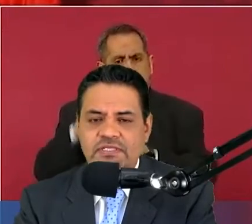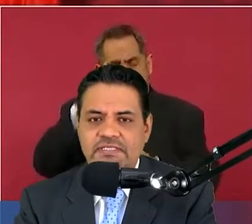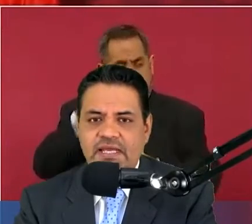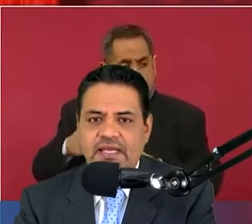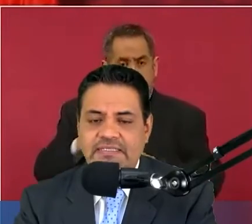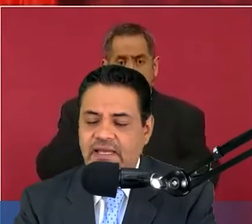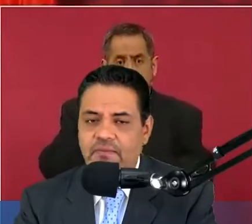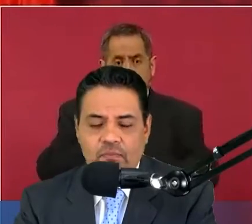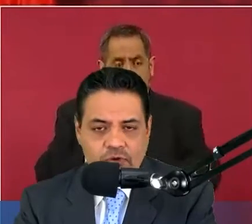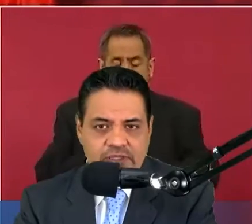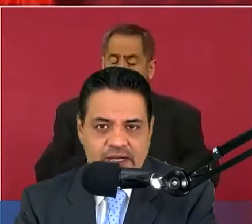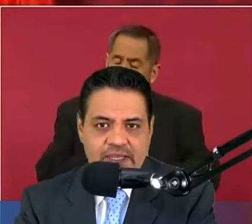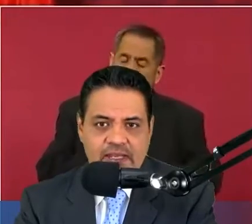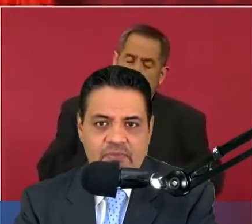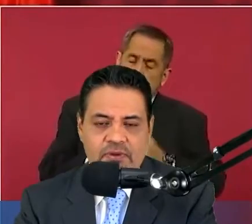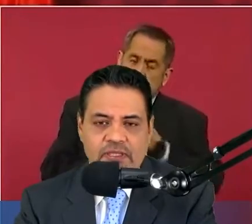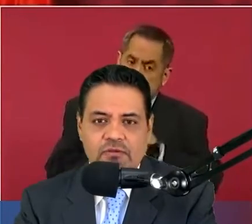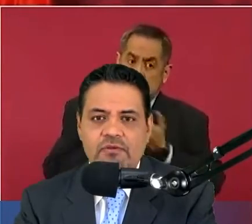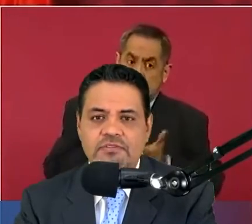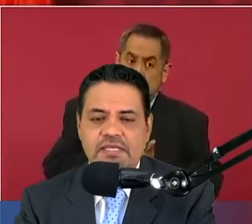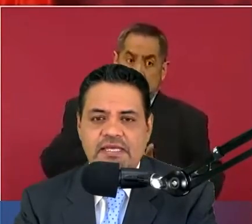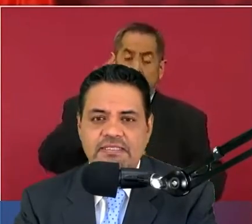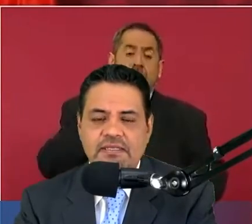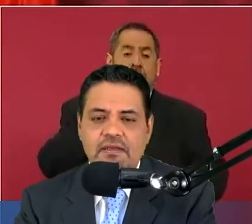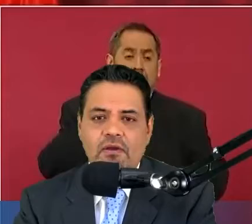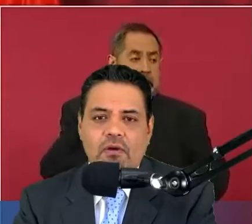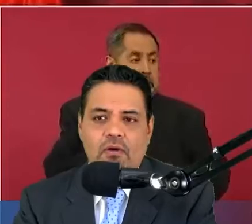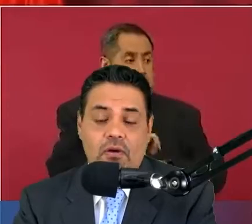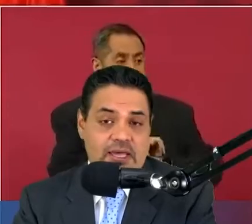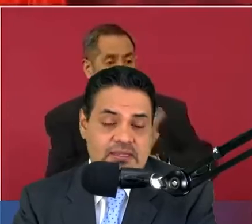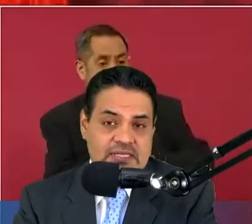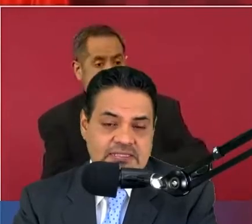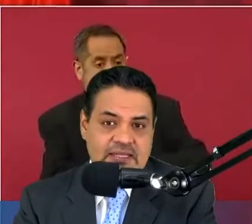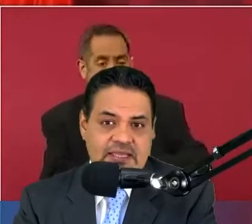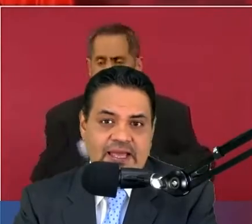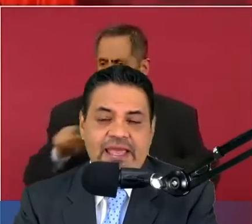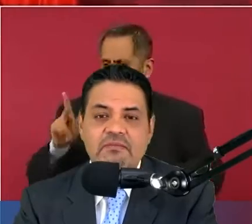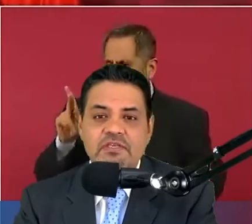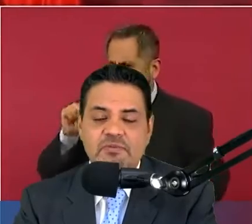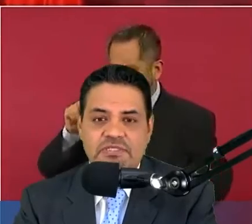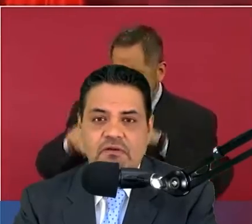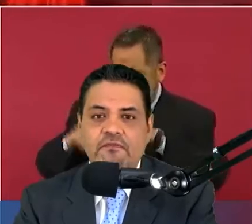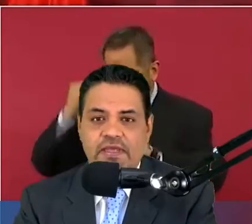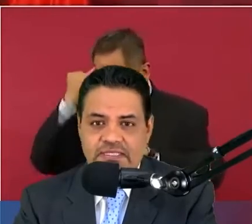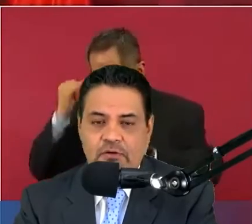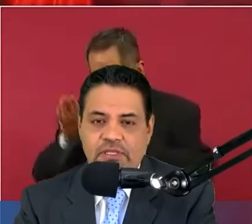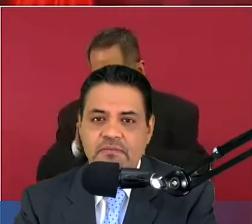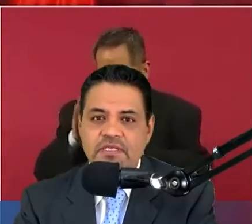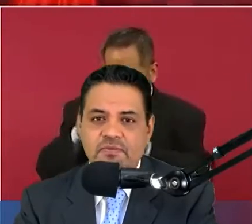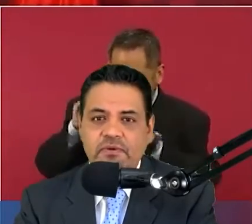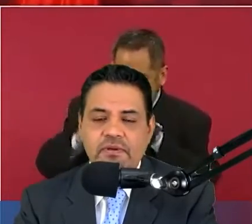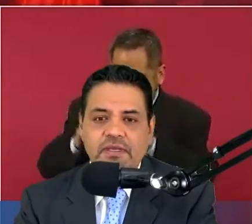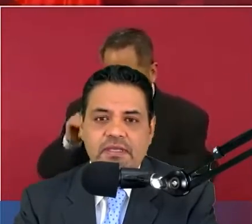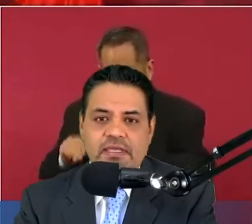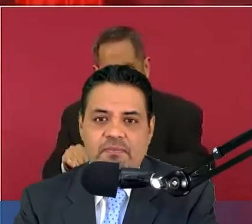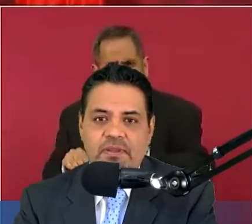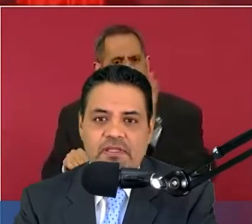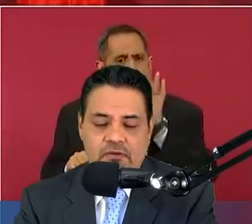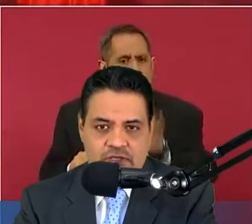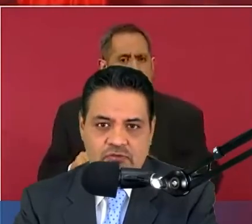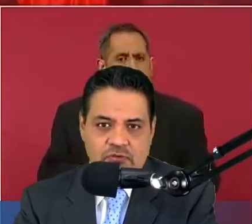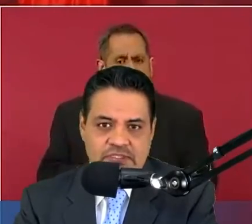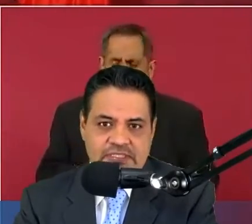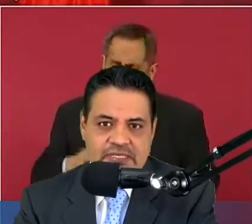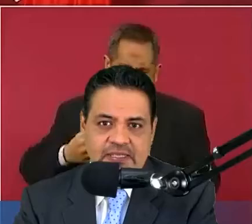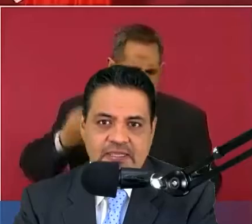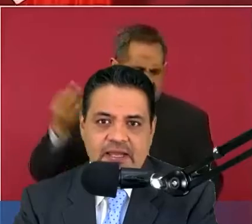que su conciencia está muy tranquila porque todos los días o cada tercer día él mismo se confiesa con él mismo y dependiendo